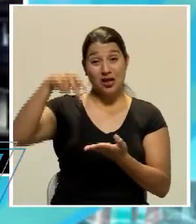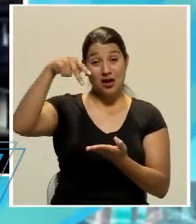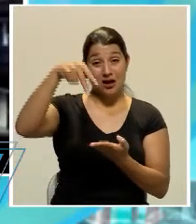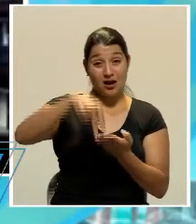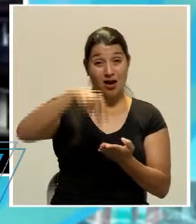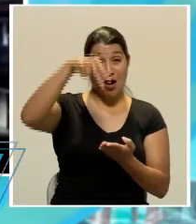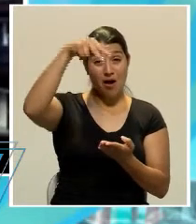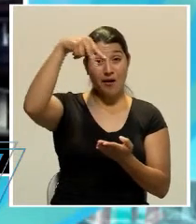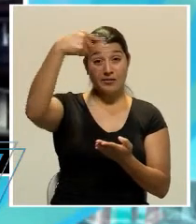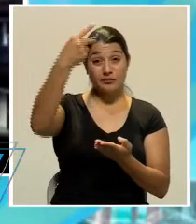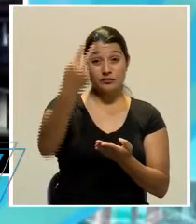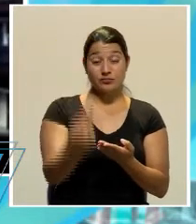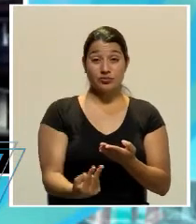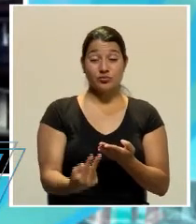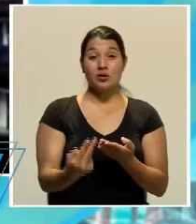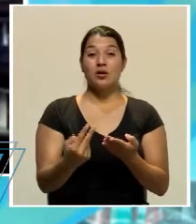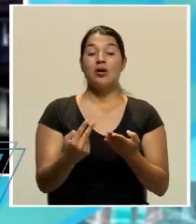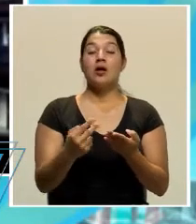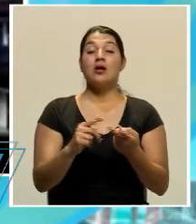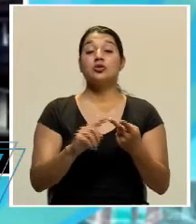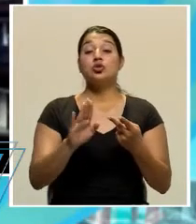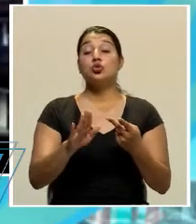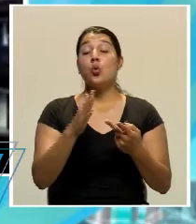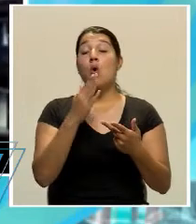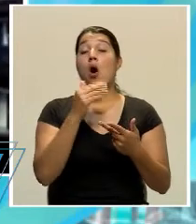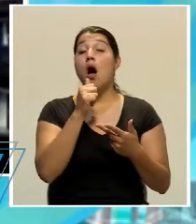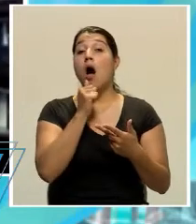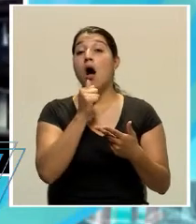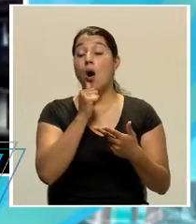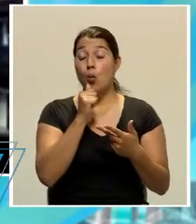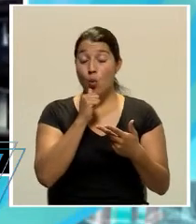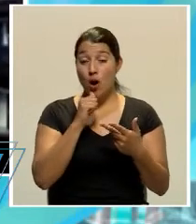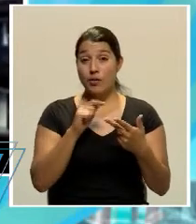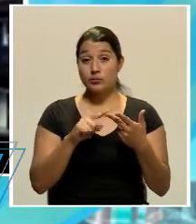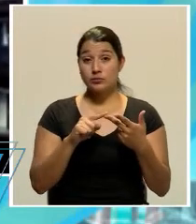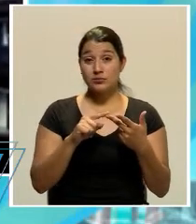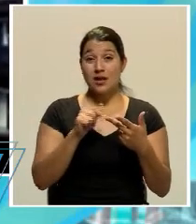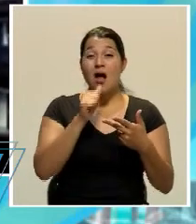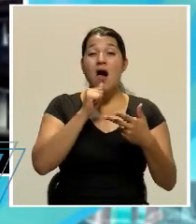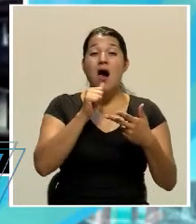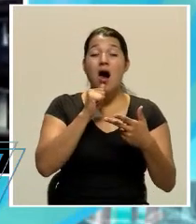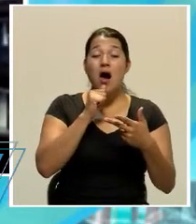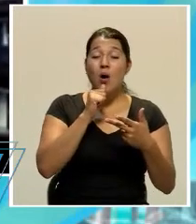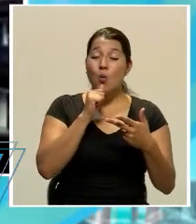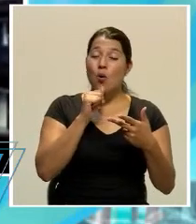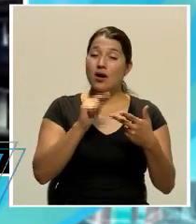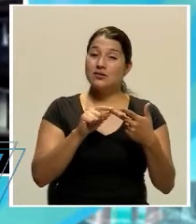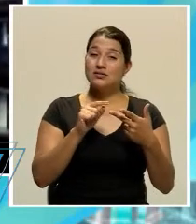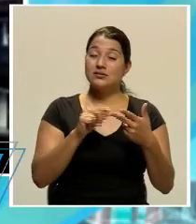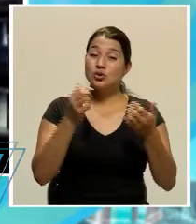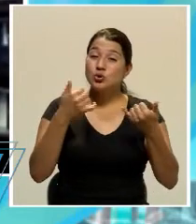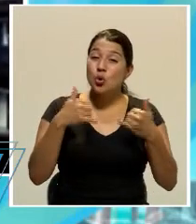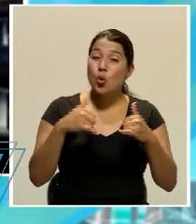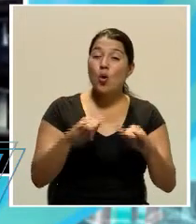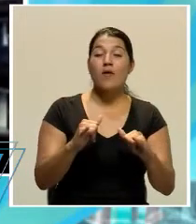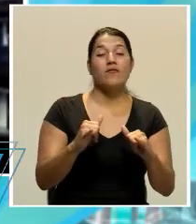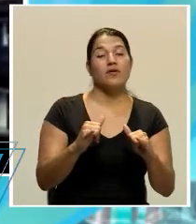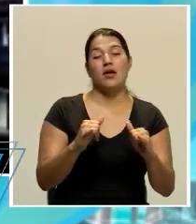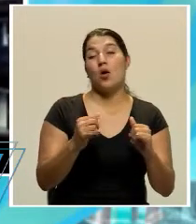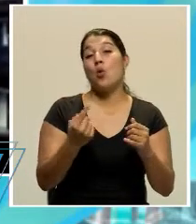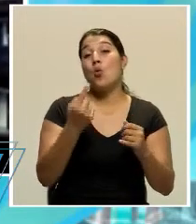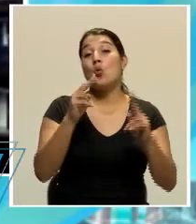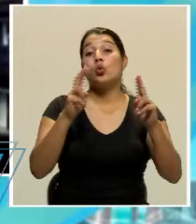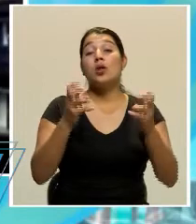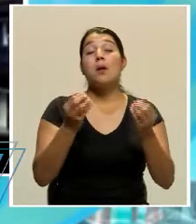trampolines, su agua, el agua que sigue siendo un tema vital